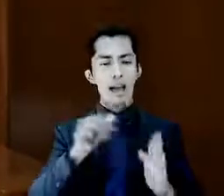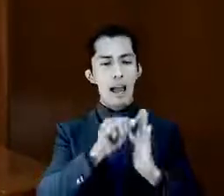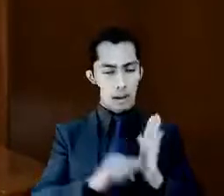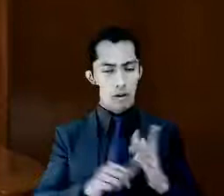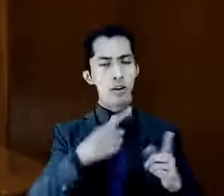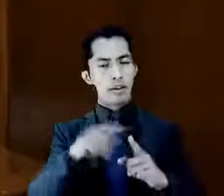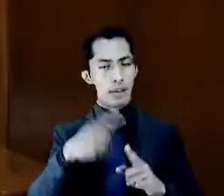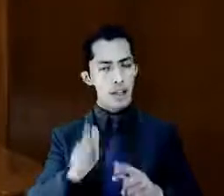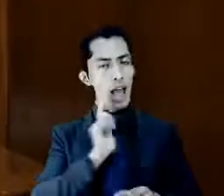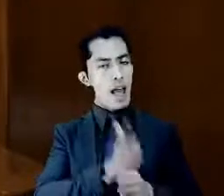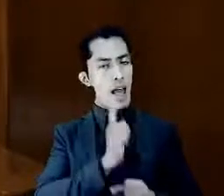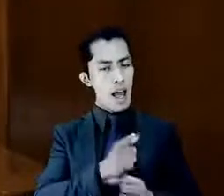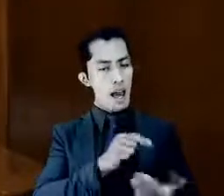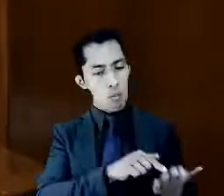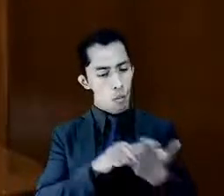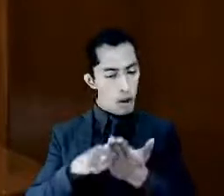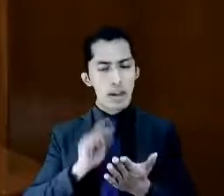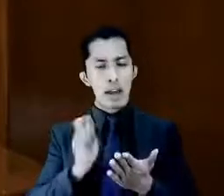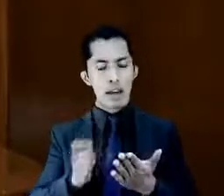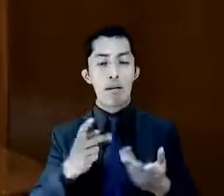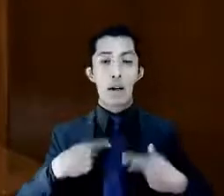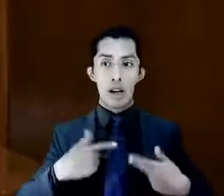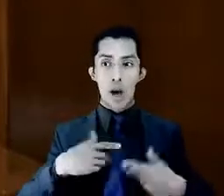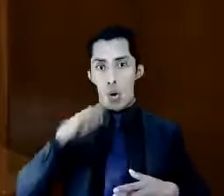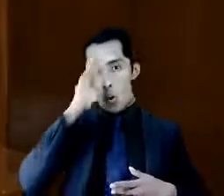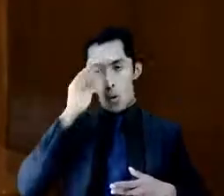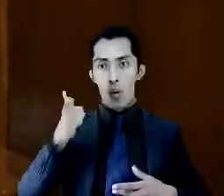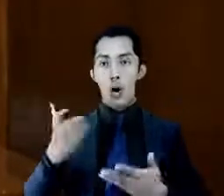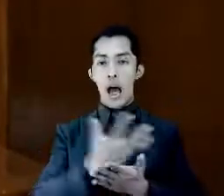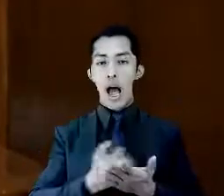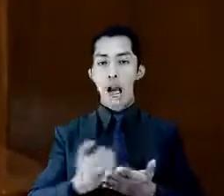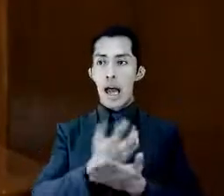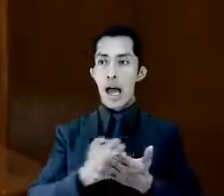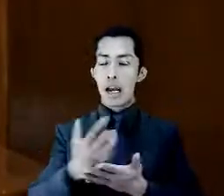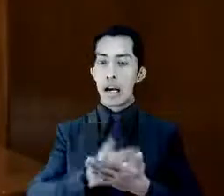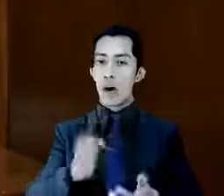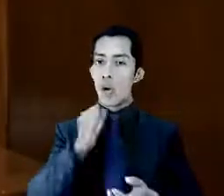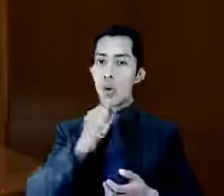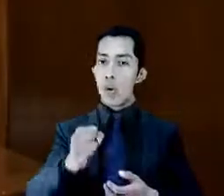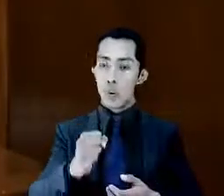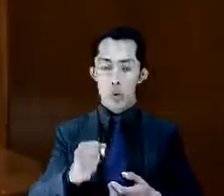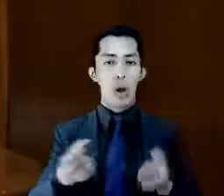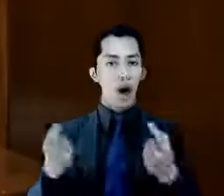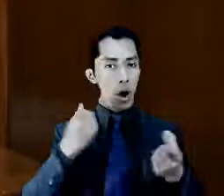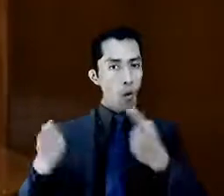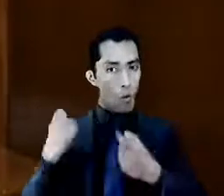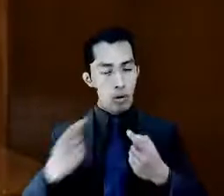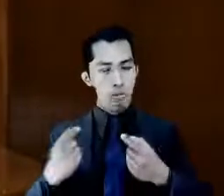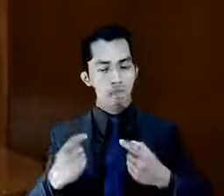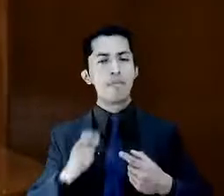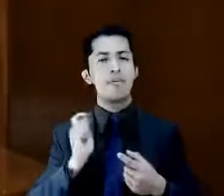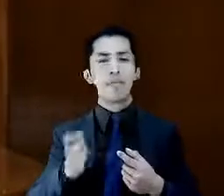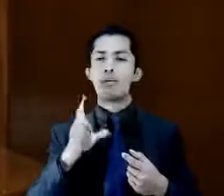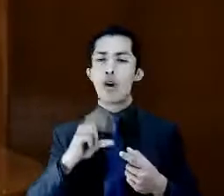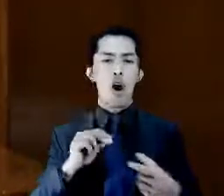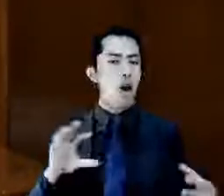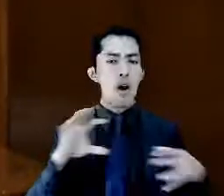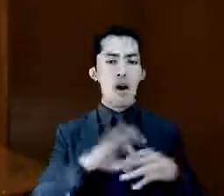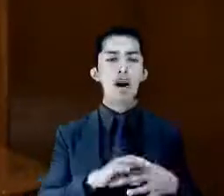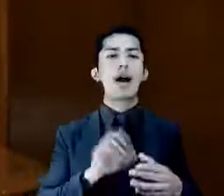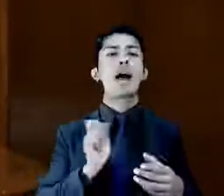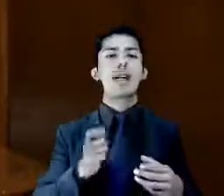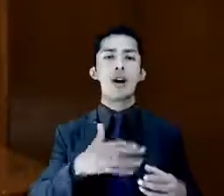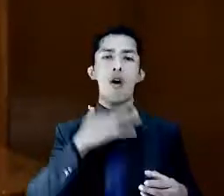que muestran claramente el alto salario de los funcionarios públicos no está forzosamente ligado con el índice